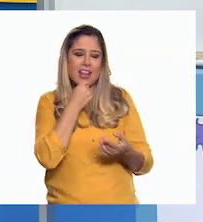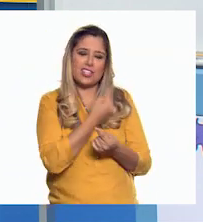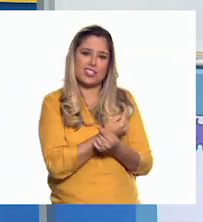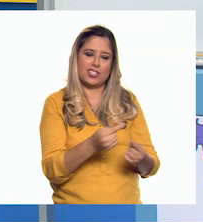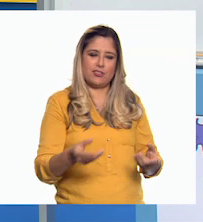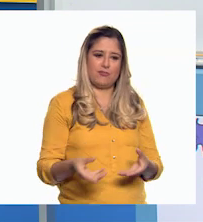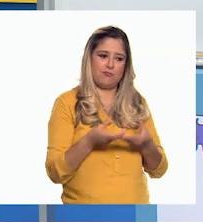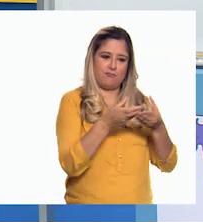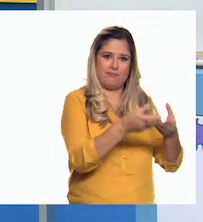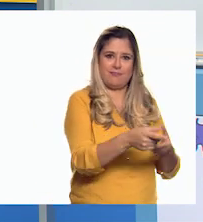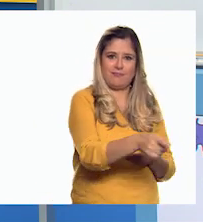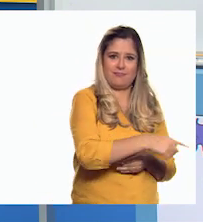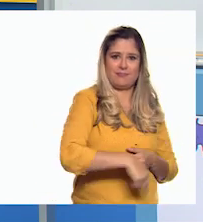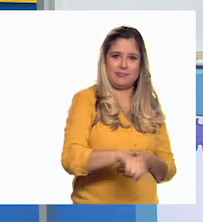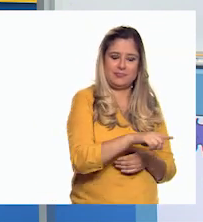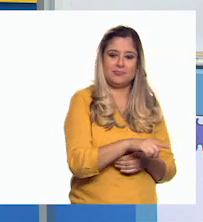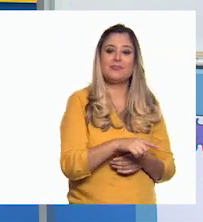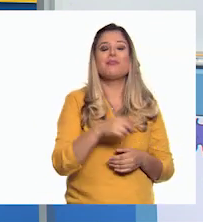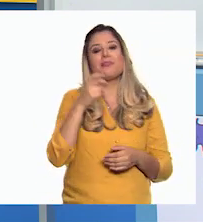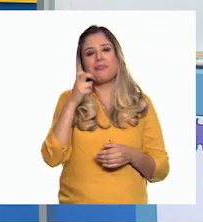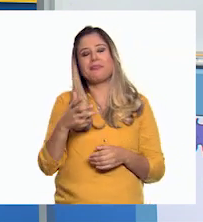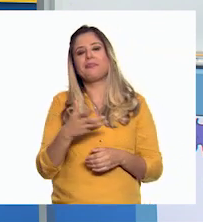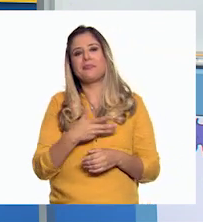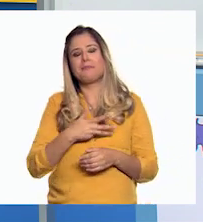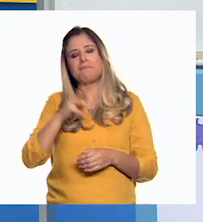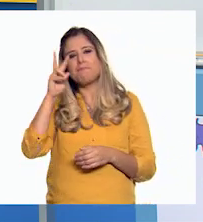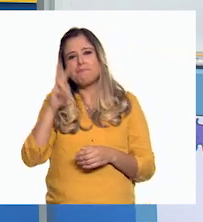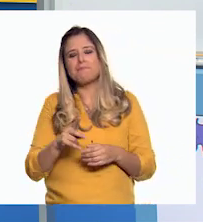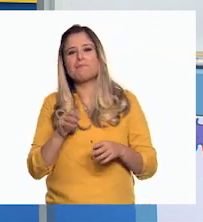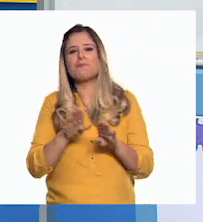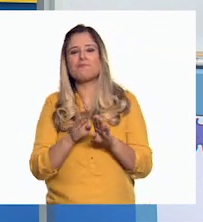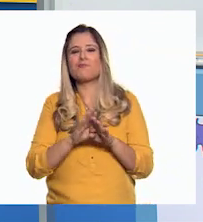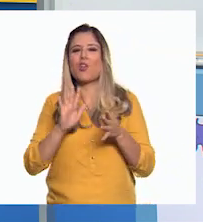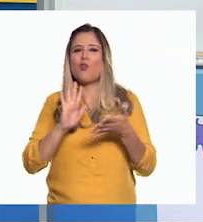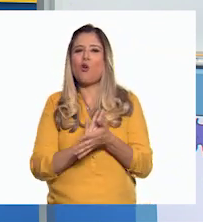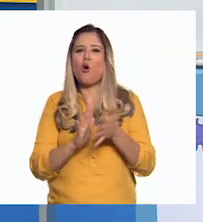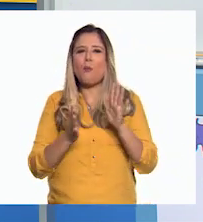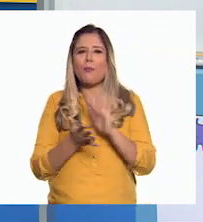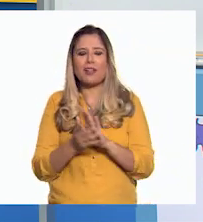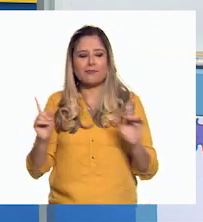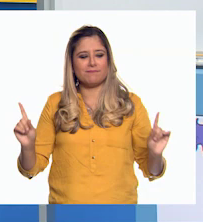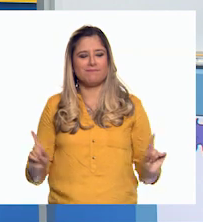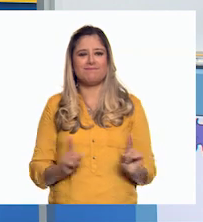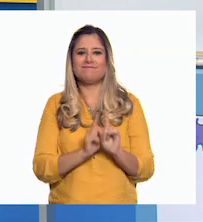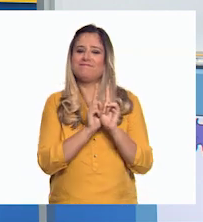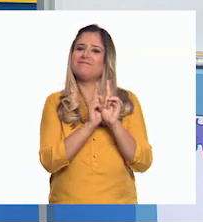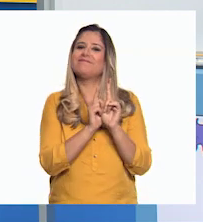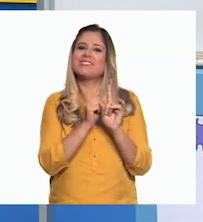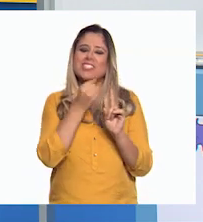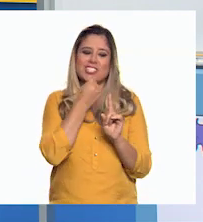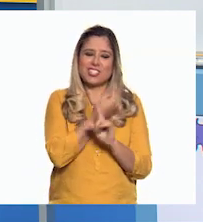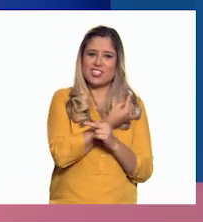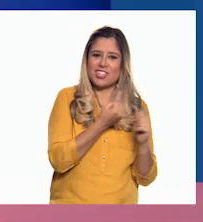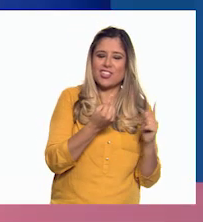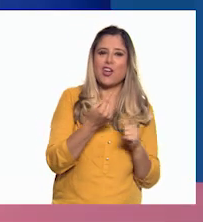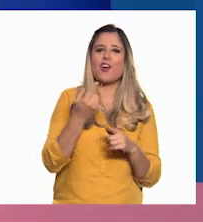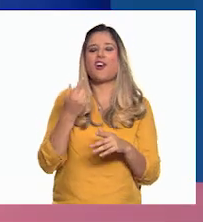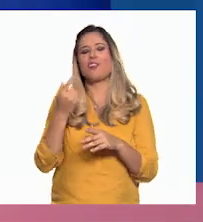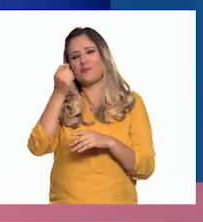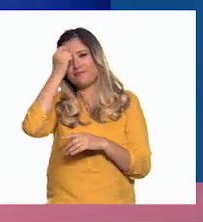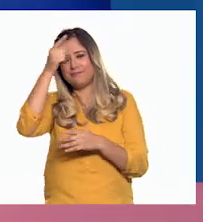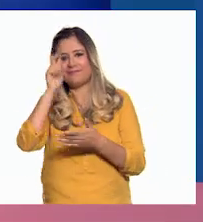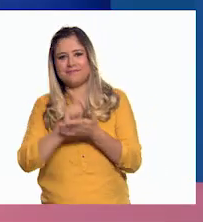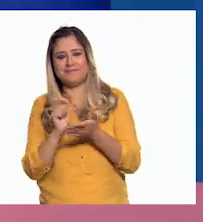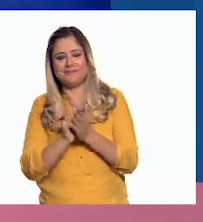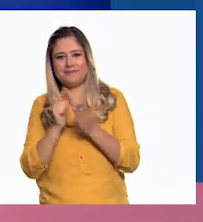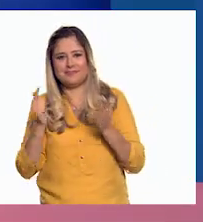y los niños. Y en esto hay cierta complicidad del autor con sus lectores y lectoras.